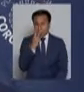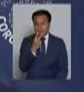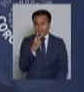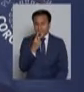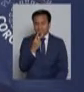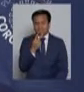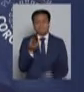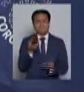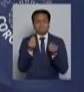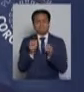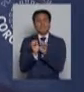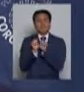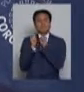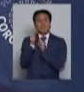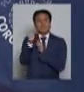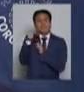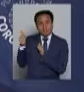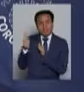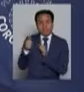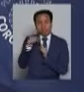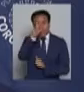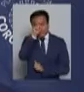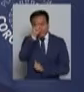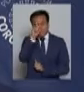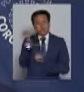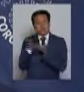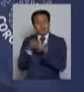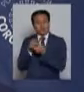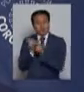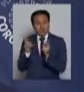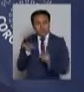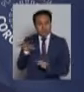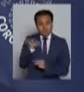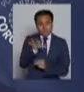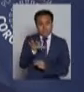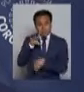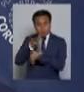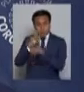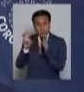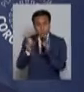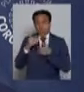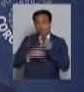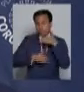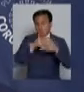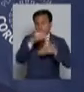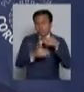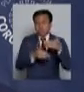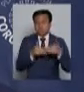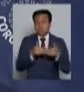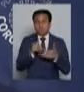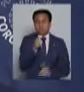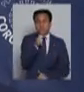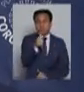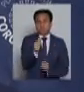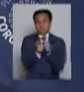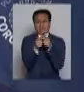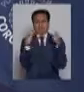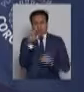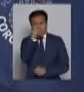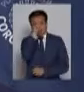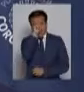para las directores de hospitales y directores de servicio que hasta ahora han funcionado, sobre todo los directores de los grandes